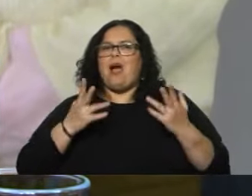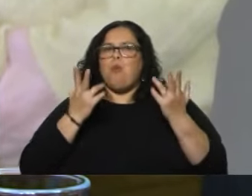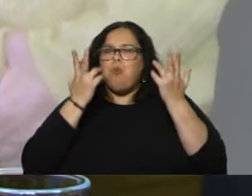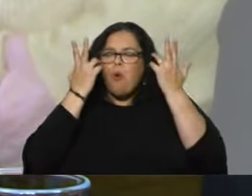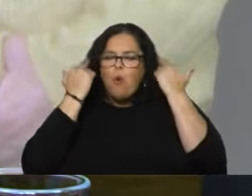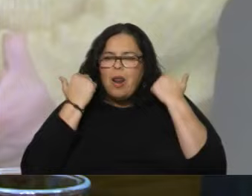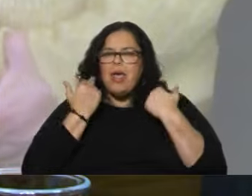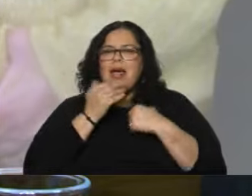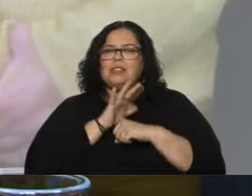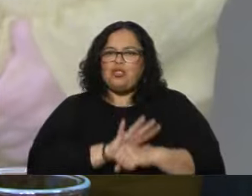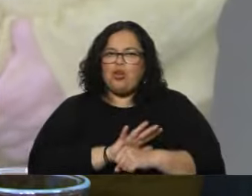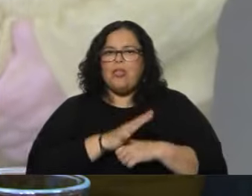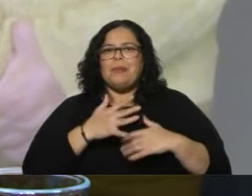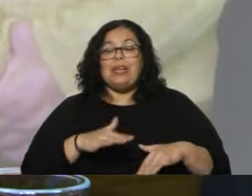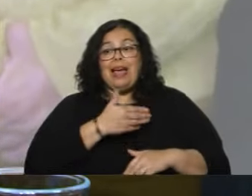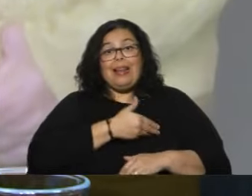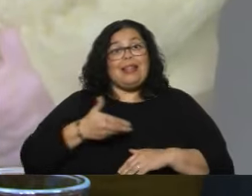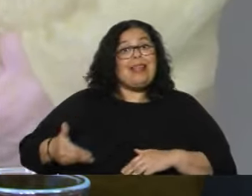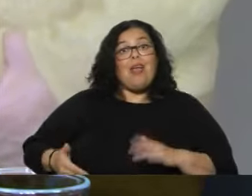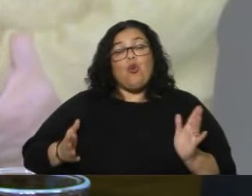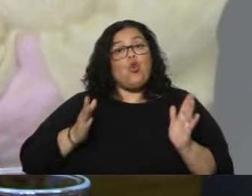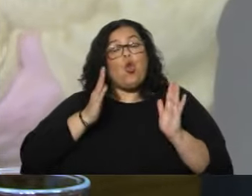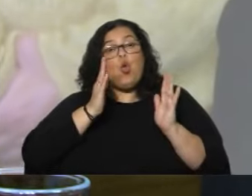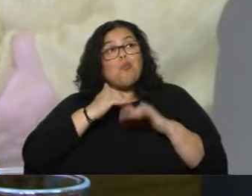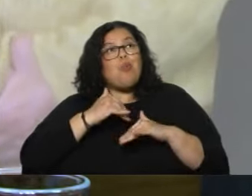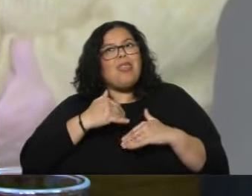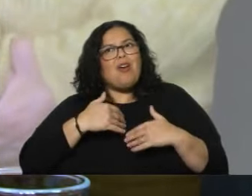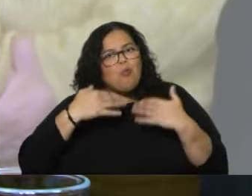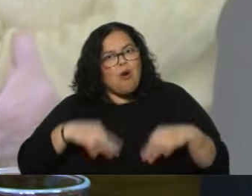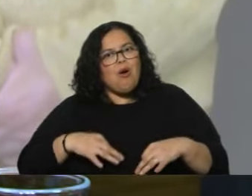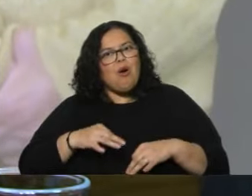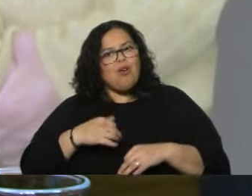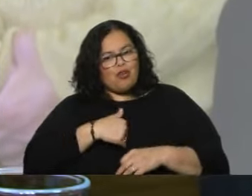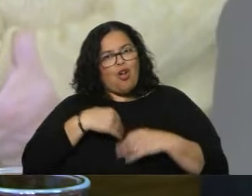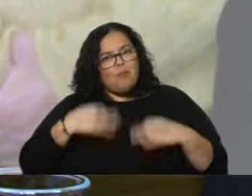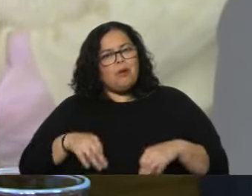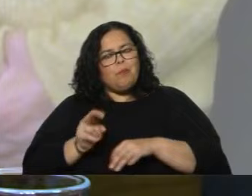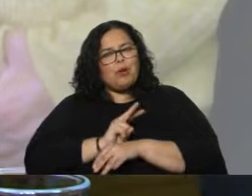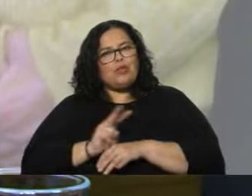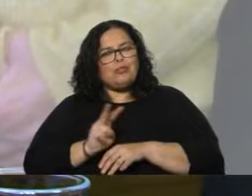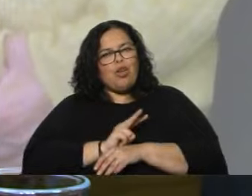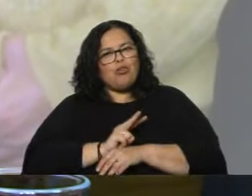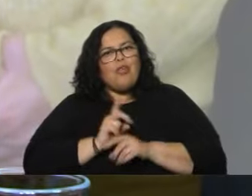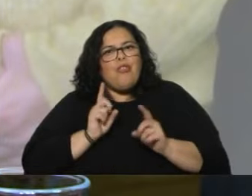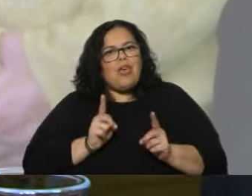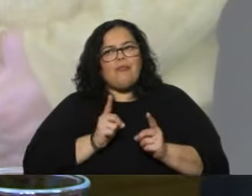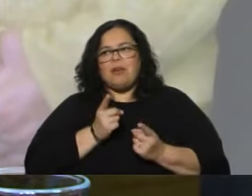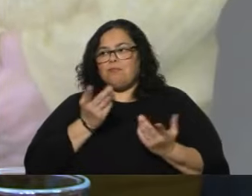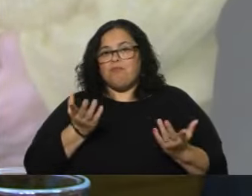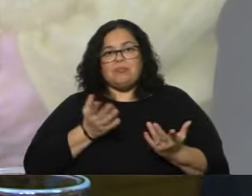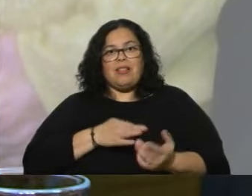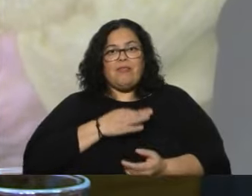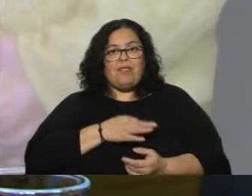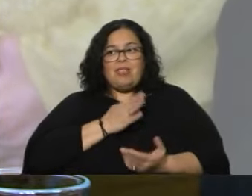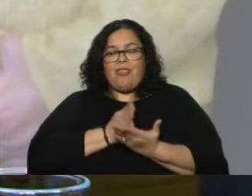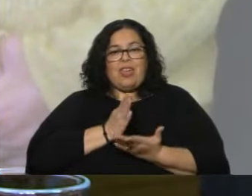vulneraciones de un Estado que no está pudiendo ejercer su rol a la protección del ejercicio del derecho a una vida libre de violencia, es